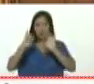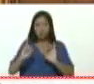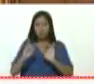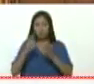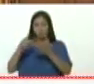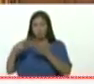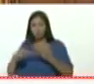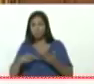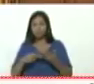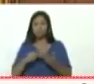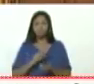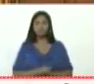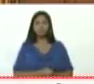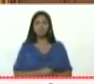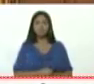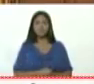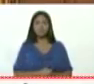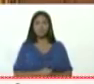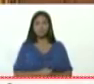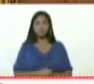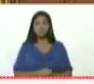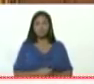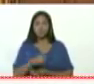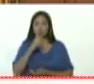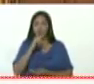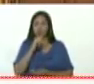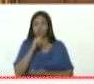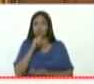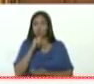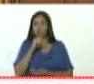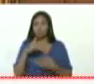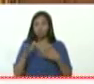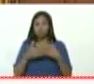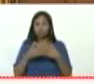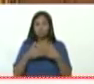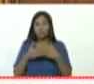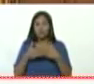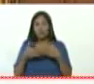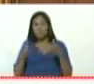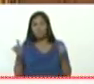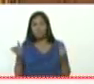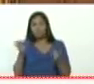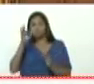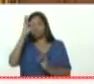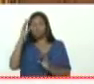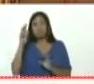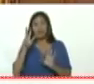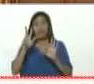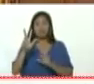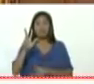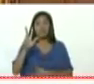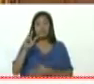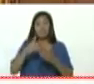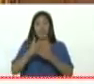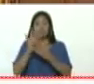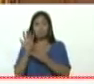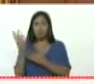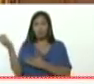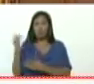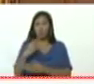etcétera, etcétera, ¿verdad? Ya no hay hora de cierre ni de apertura. Y si a las 3 de la mañana llega una noticia,